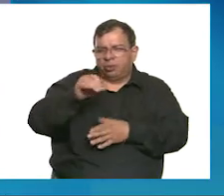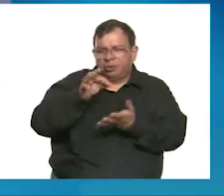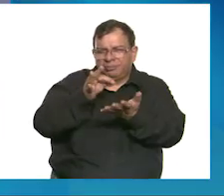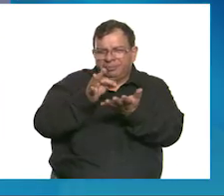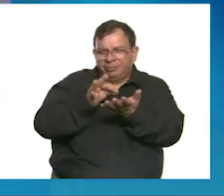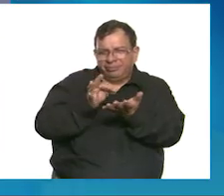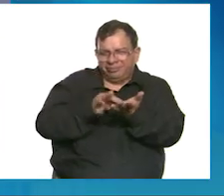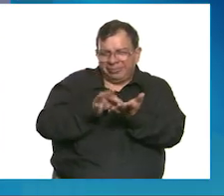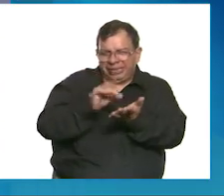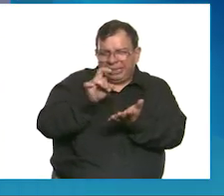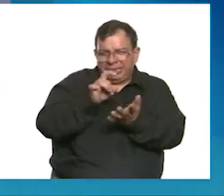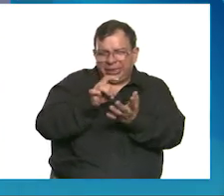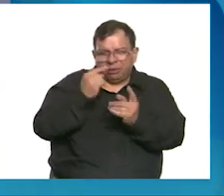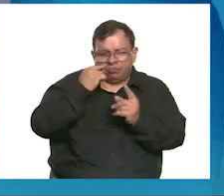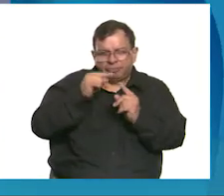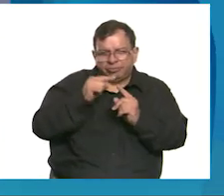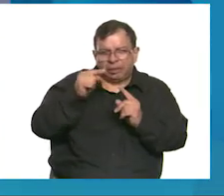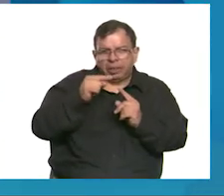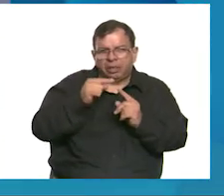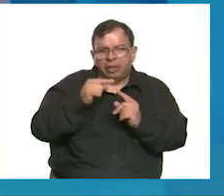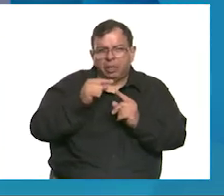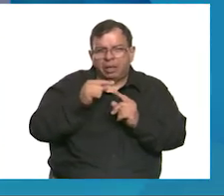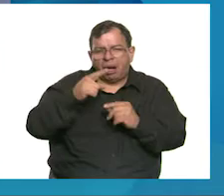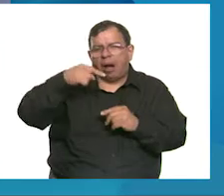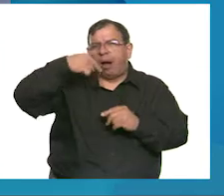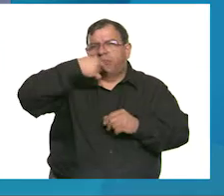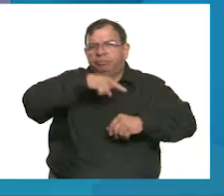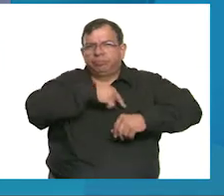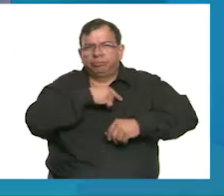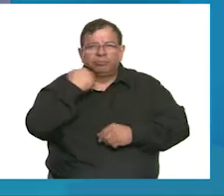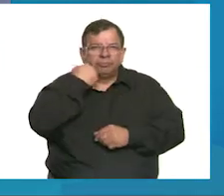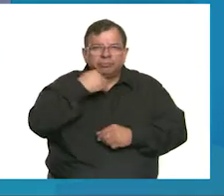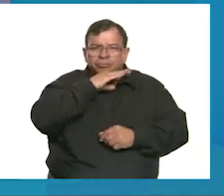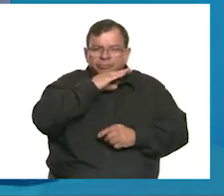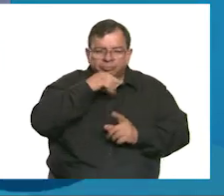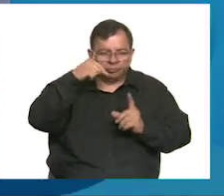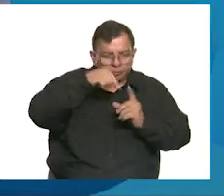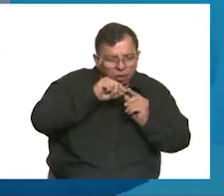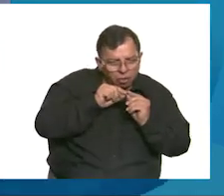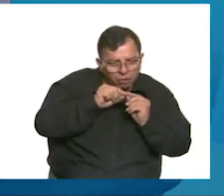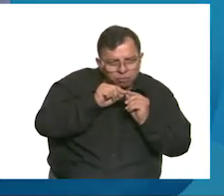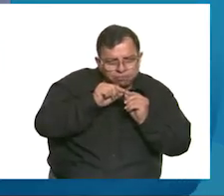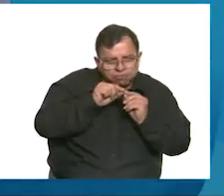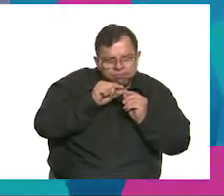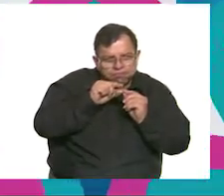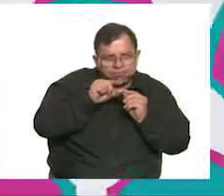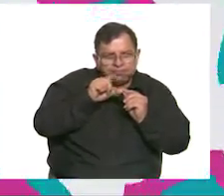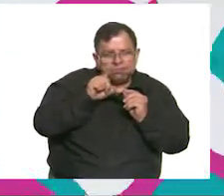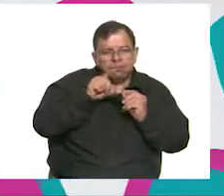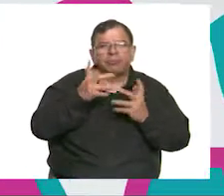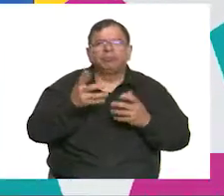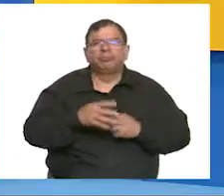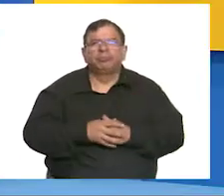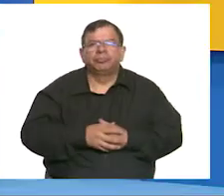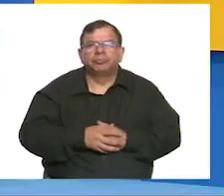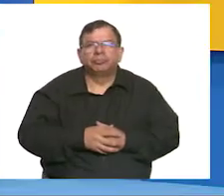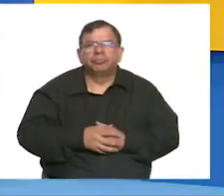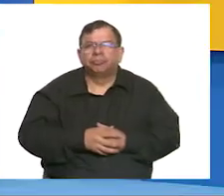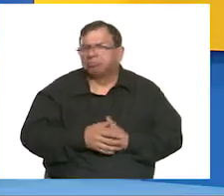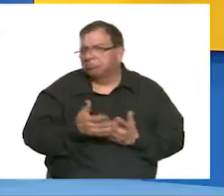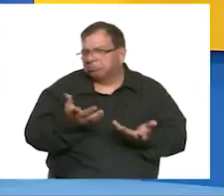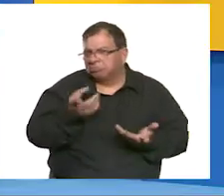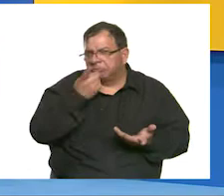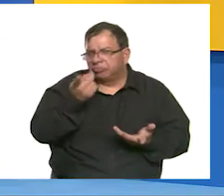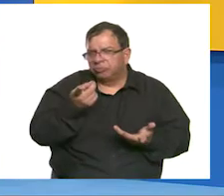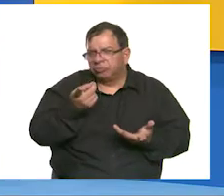líquido, podemos medir la temperatura con los termómetros que lo contienen. Entonces, podemos decir